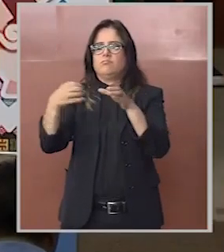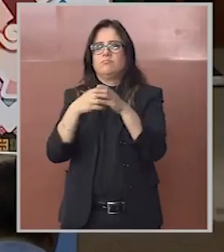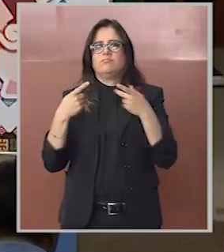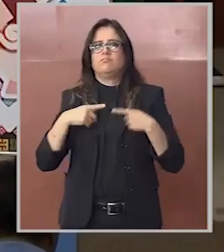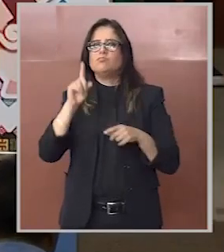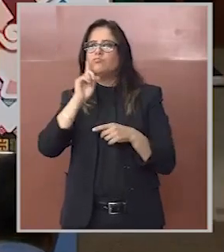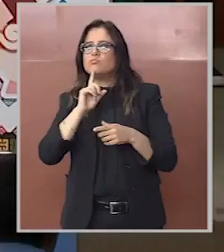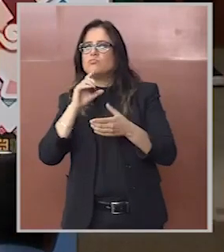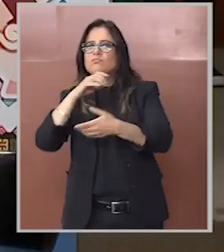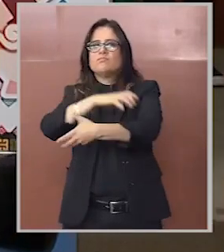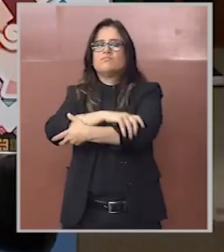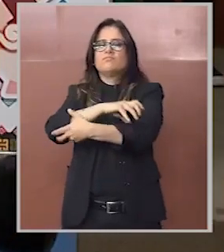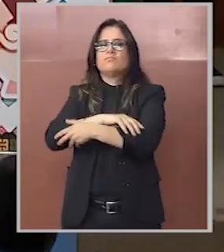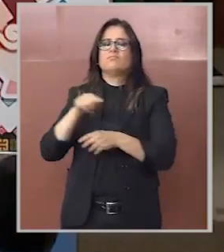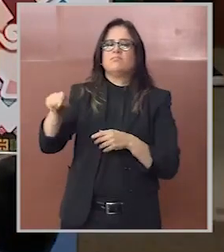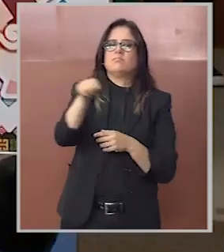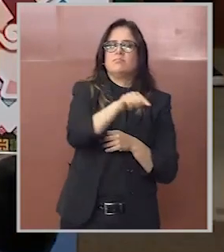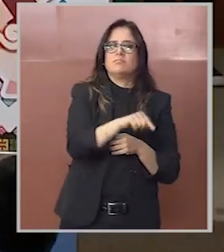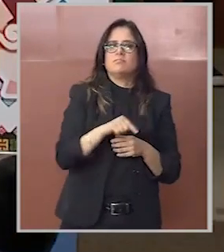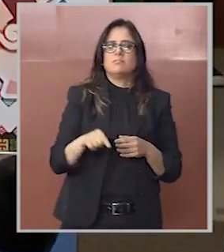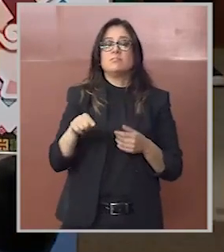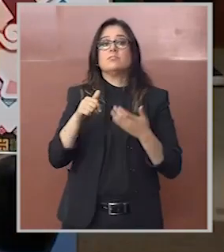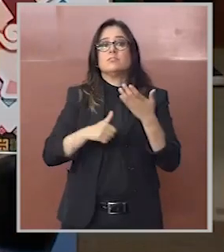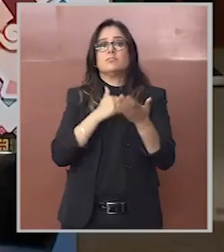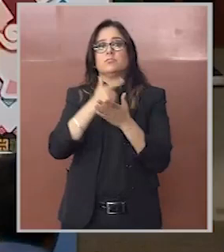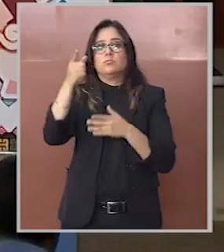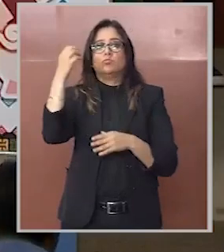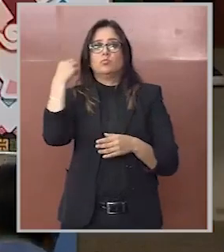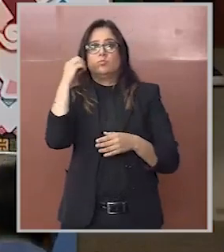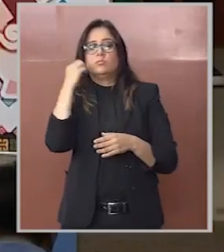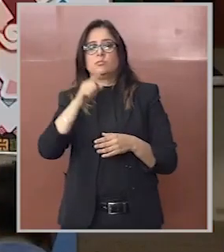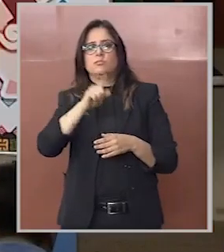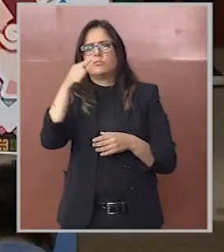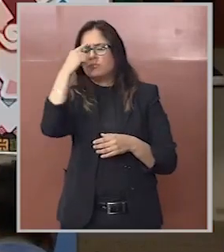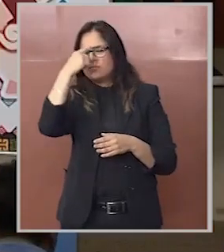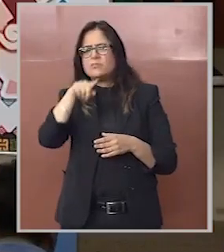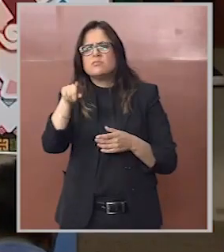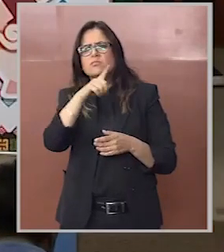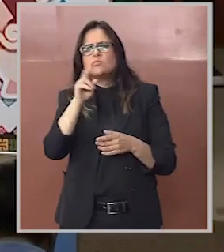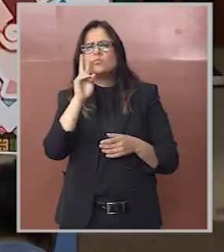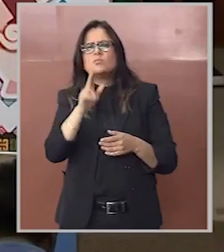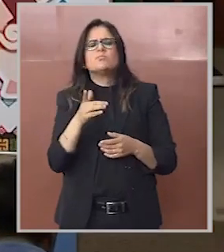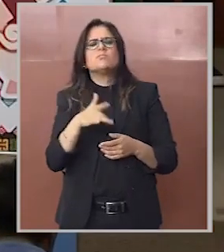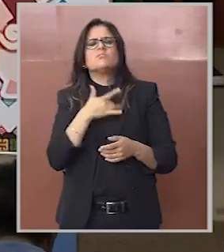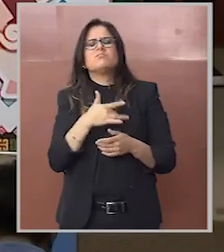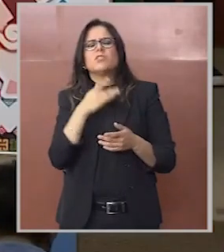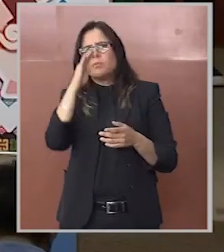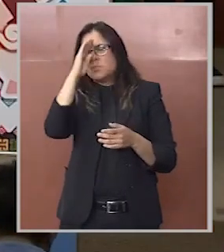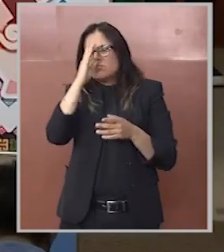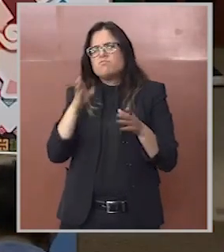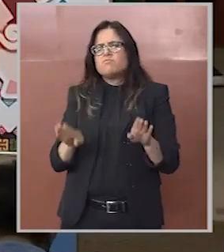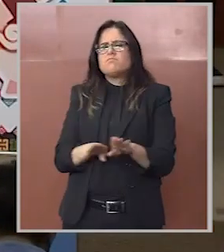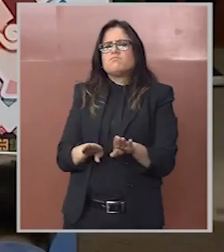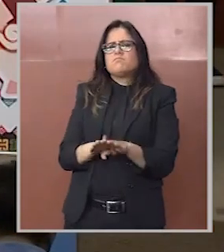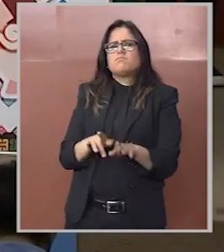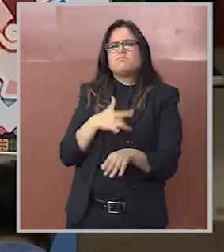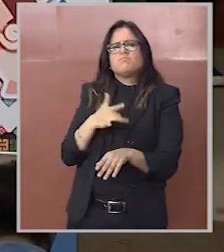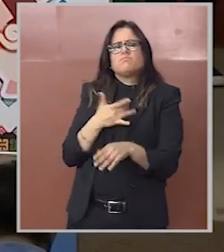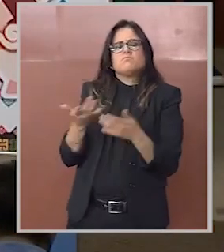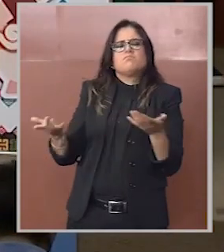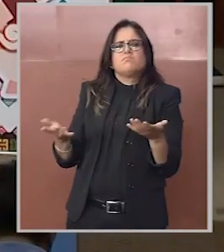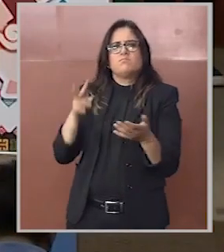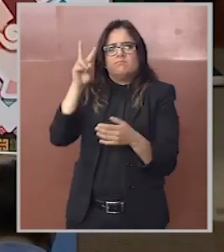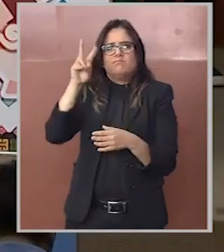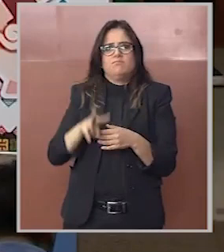autoridades con población Pues en la ciudad de Oaxaca para ver pues qué pensaban si realmente pues este era